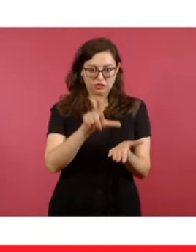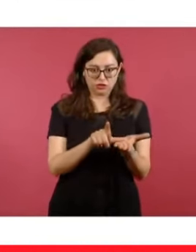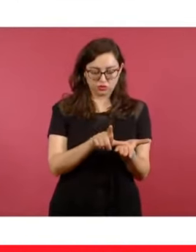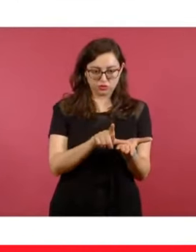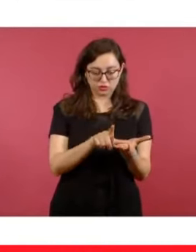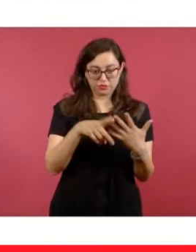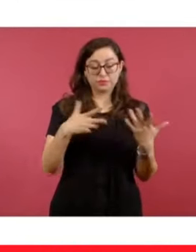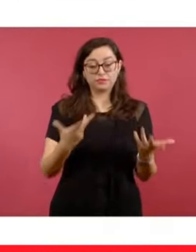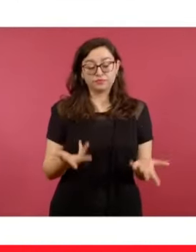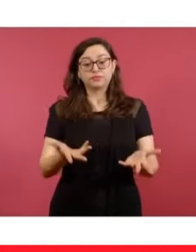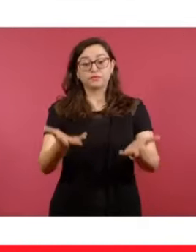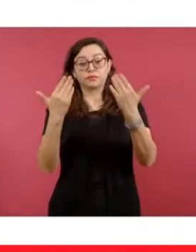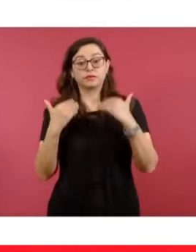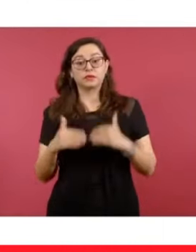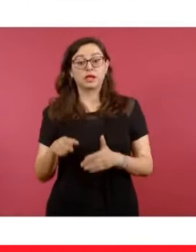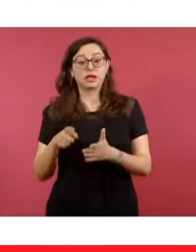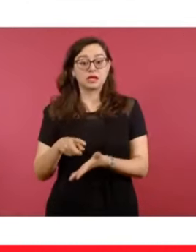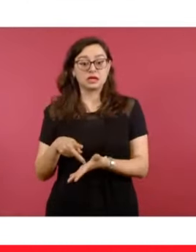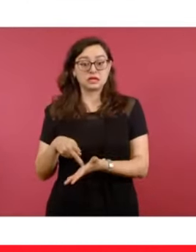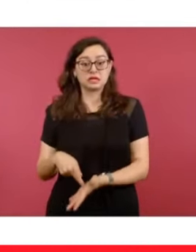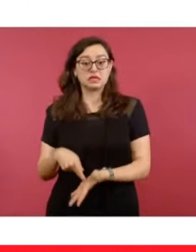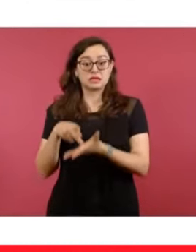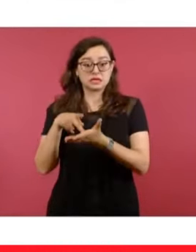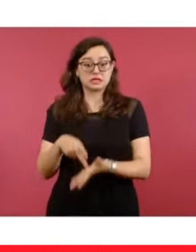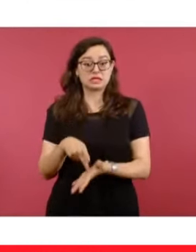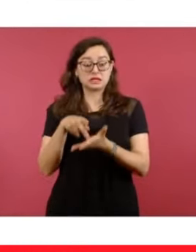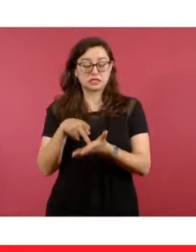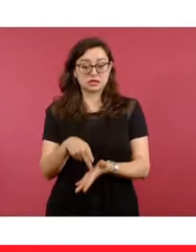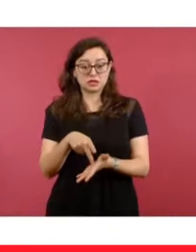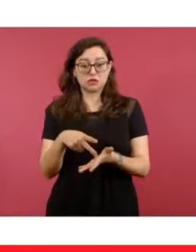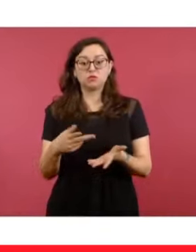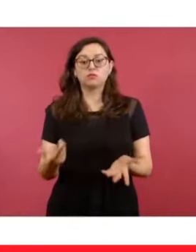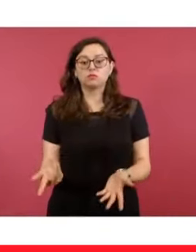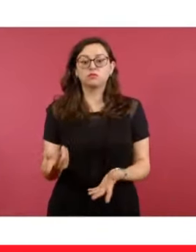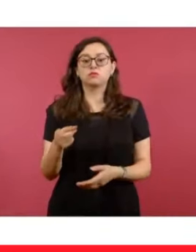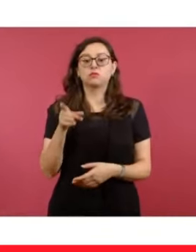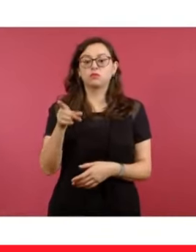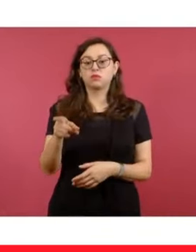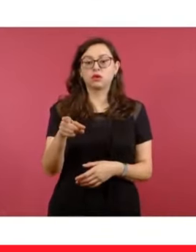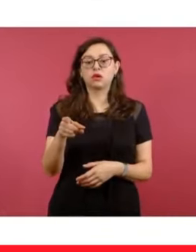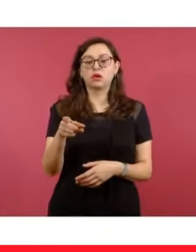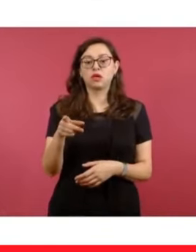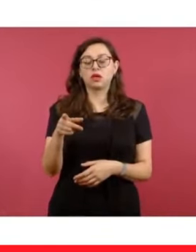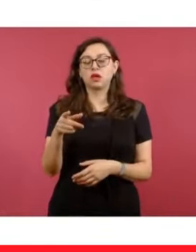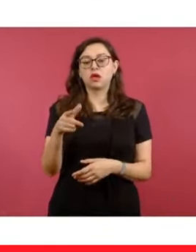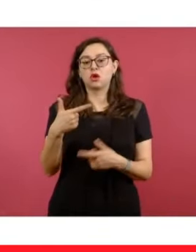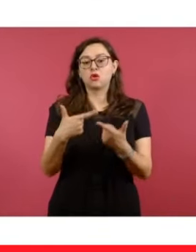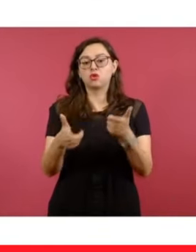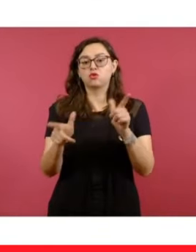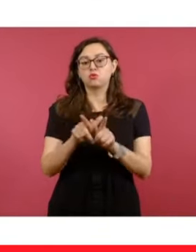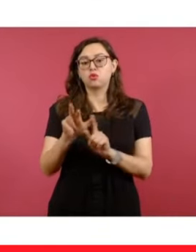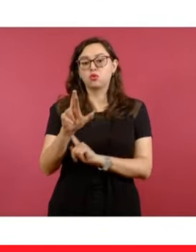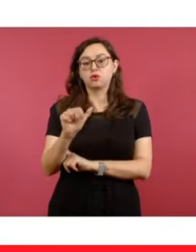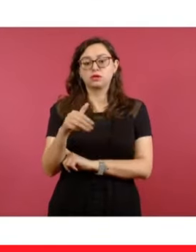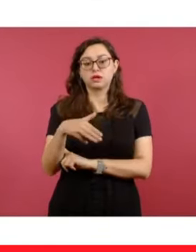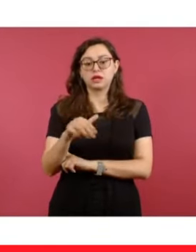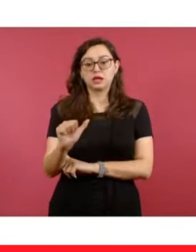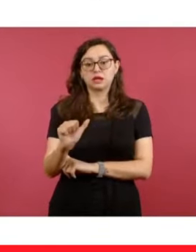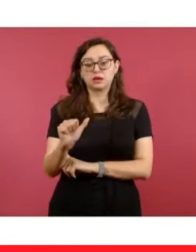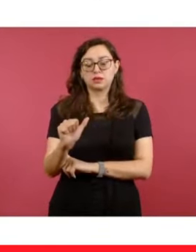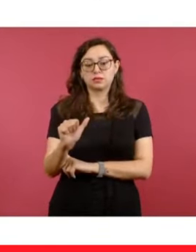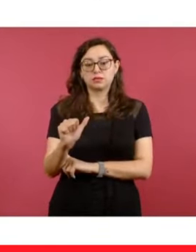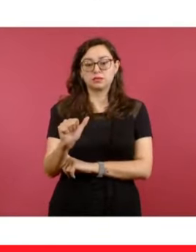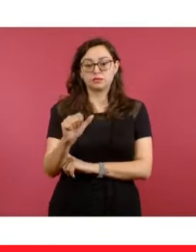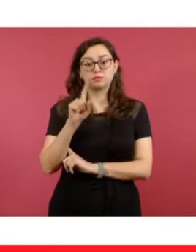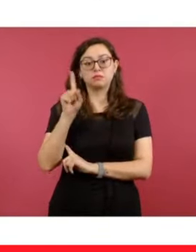el gas de mayor consumo a nivel nacional el que se vende por cilindros nos encontramos con grupos ama quienes en el municipio de